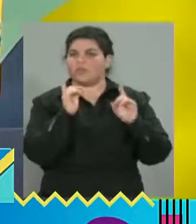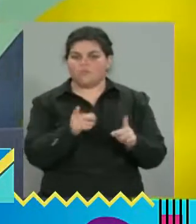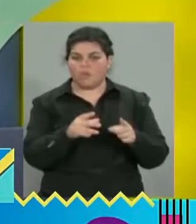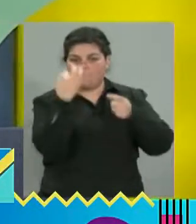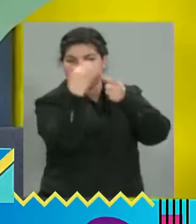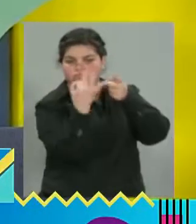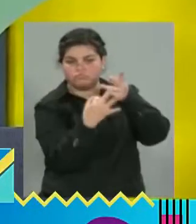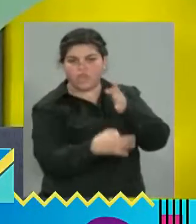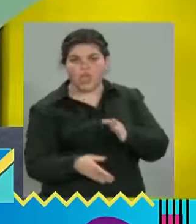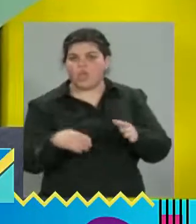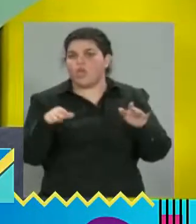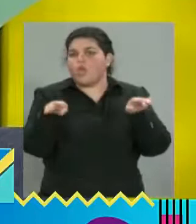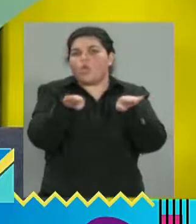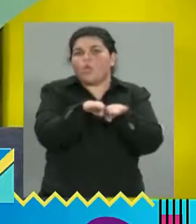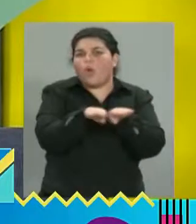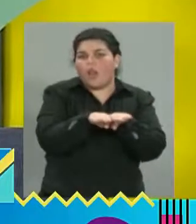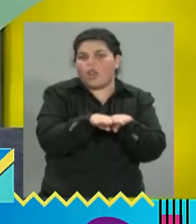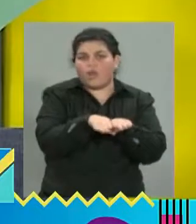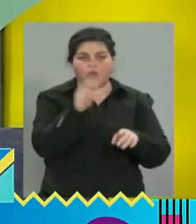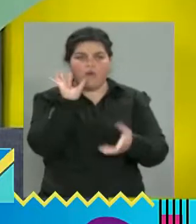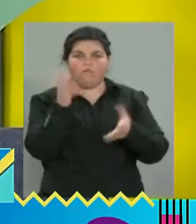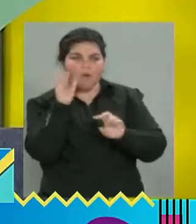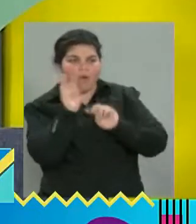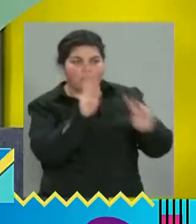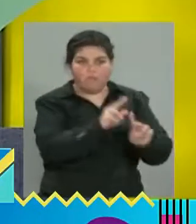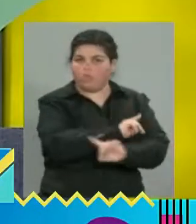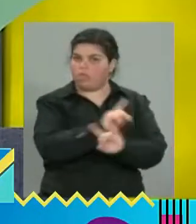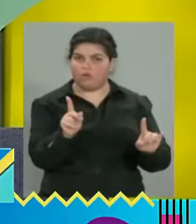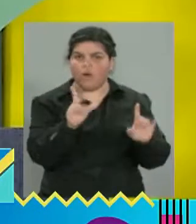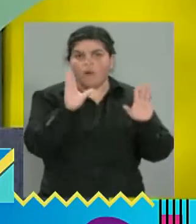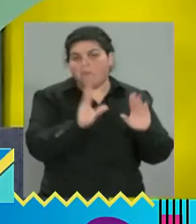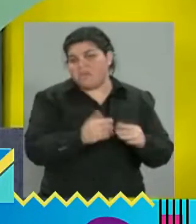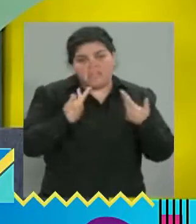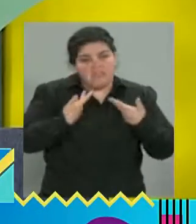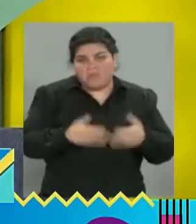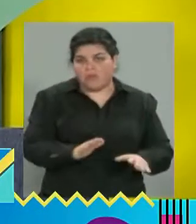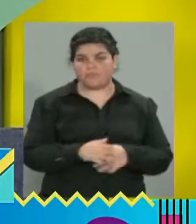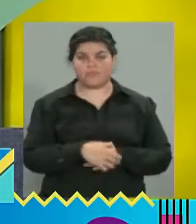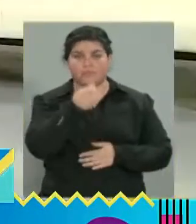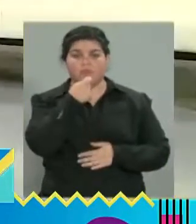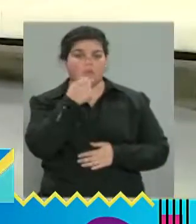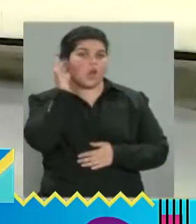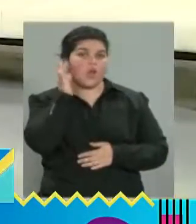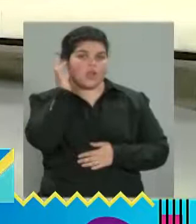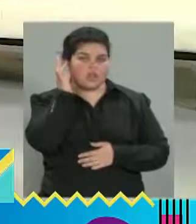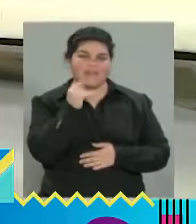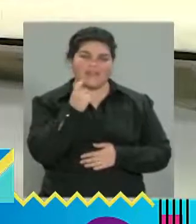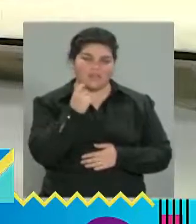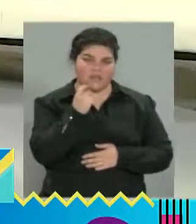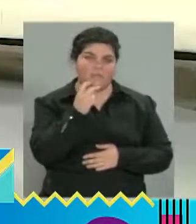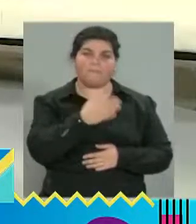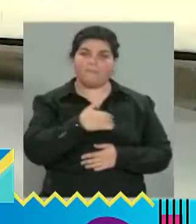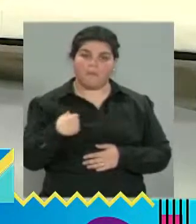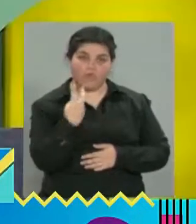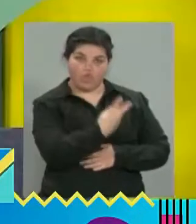condiciones para que la persona no se vea observada. Suponte, uno dice, hay un niño con 2 mamás, ¿hacemos la charla